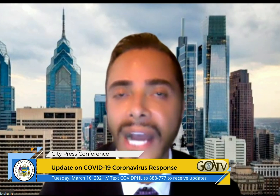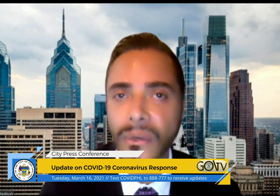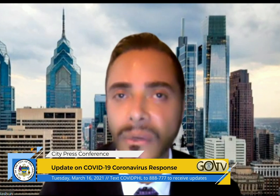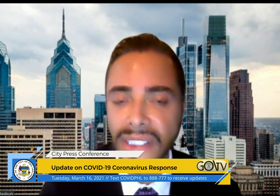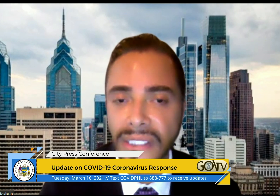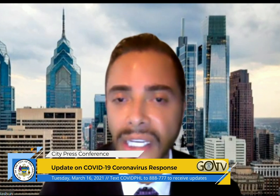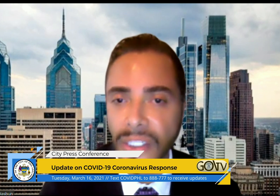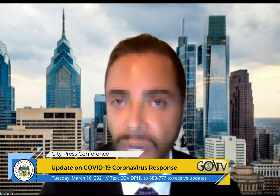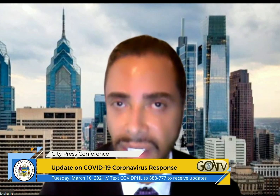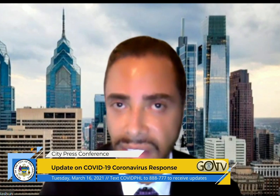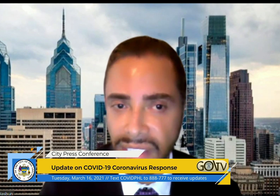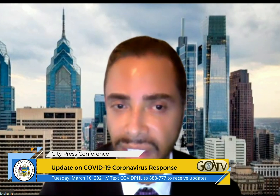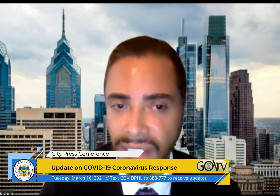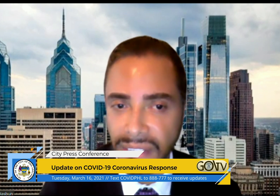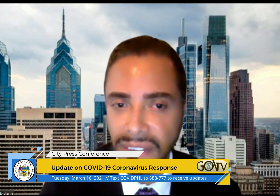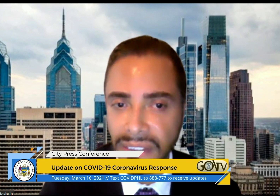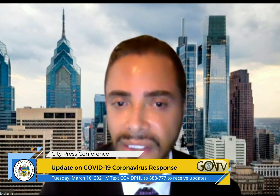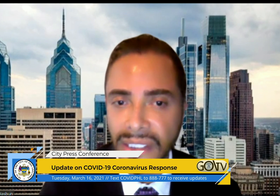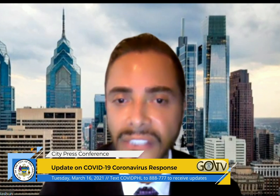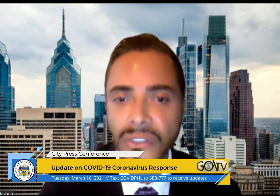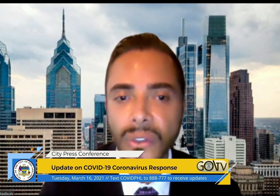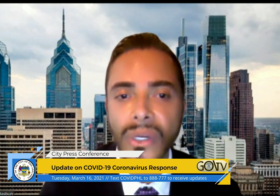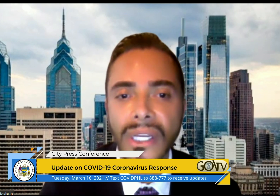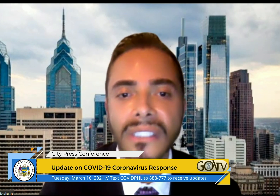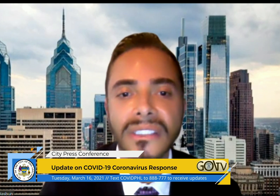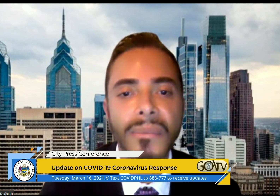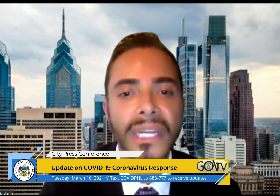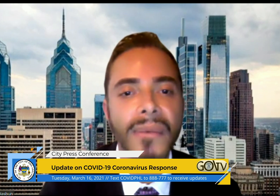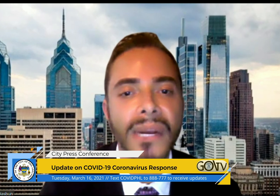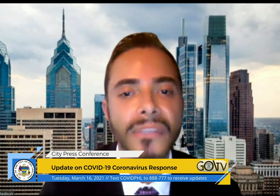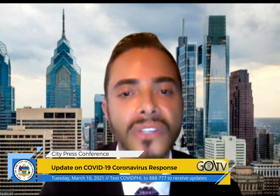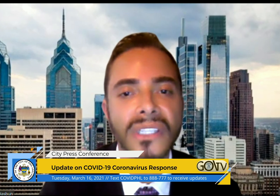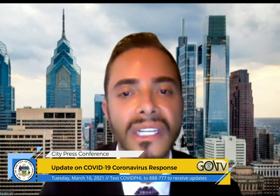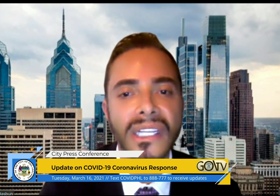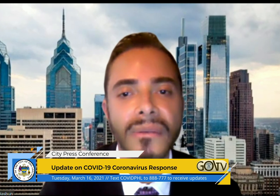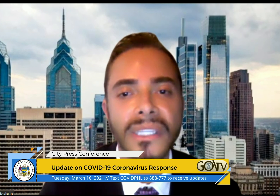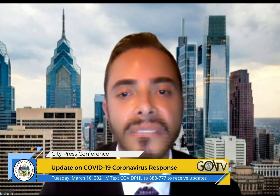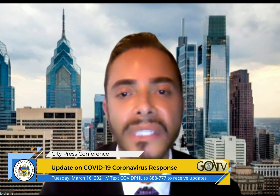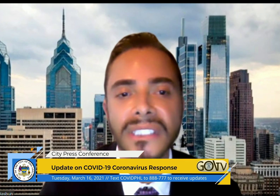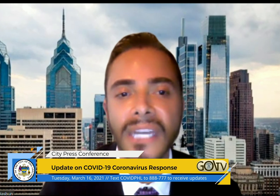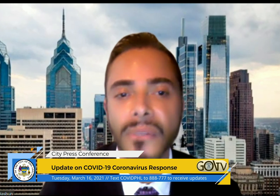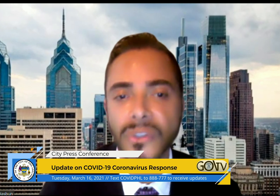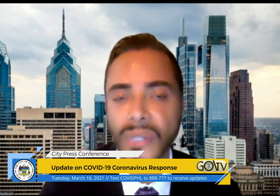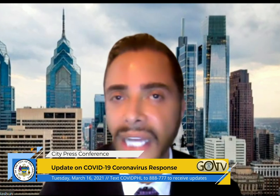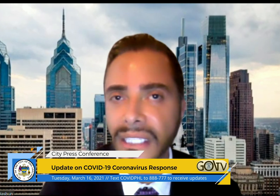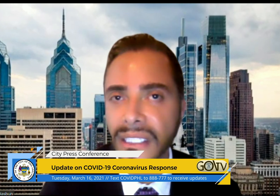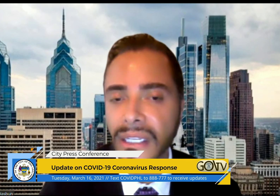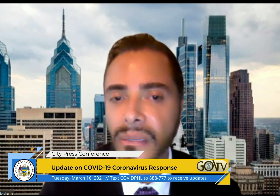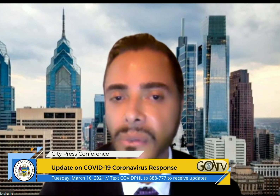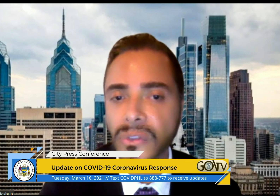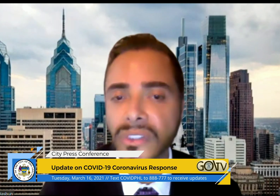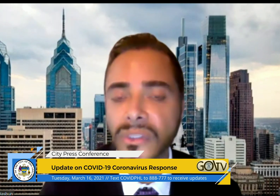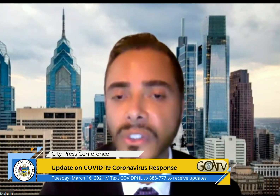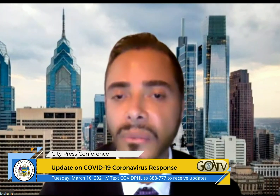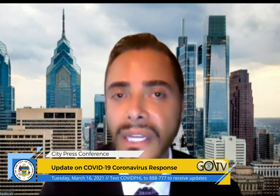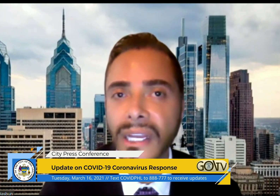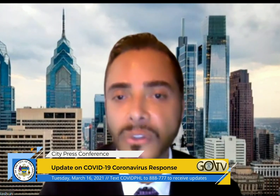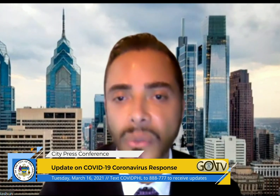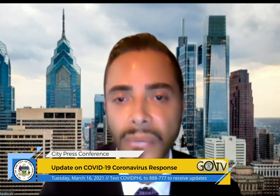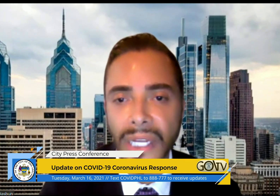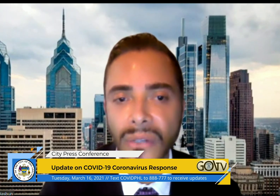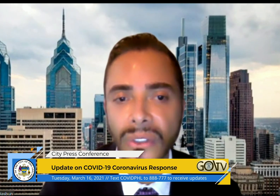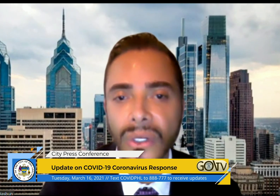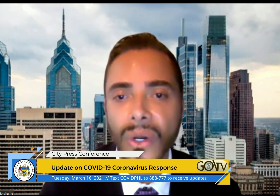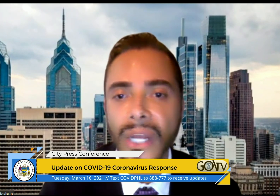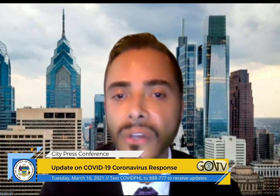no hagan una cita y no la necesitan. Esto se aplica para personas elegibles, bien sea por su edad, por su situación médica o